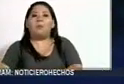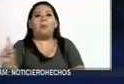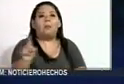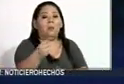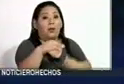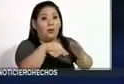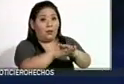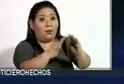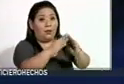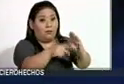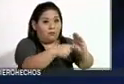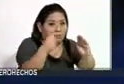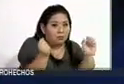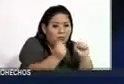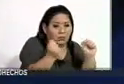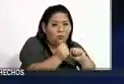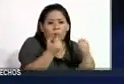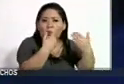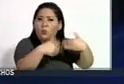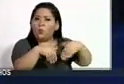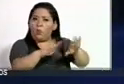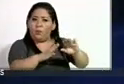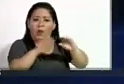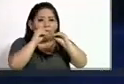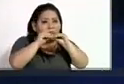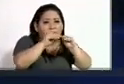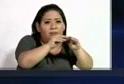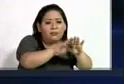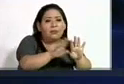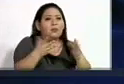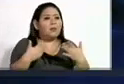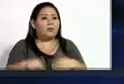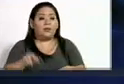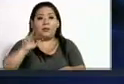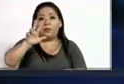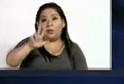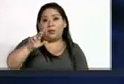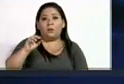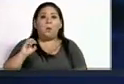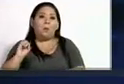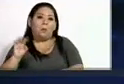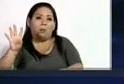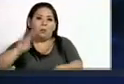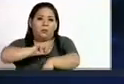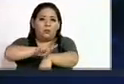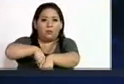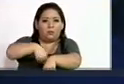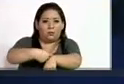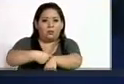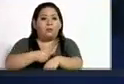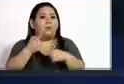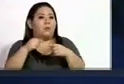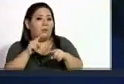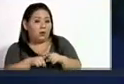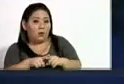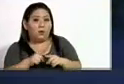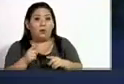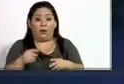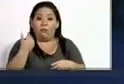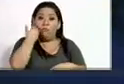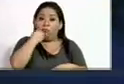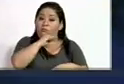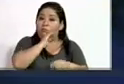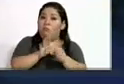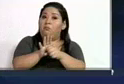que en una refrigeración normal el virus puede durar entre tres y cuatro horas. Pero algunos coronavirus